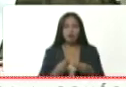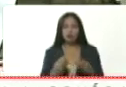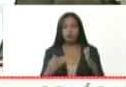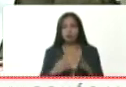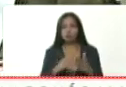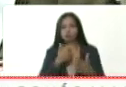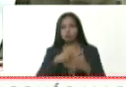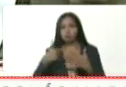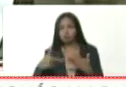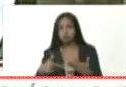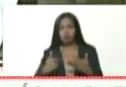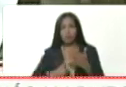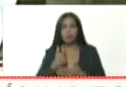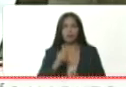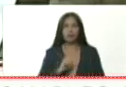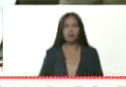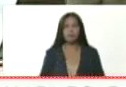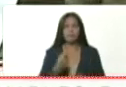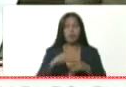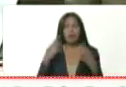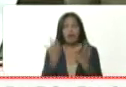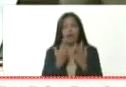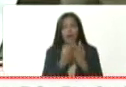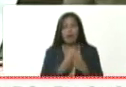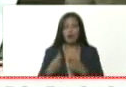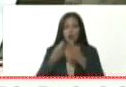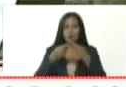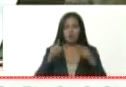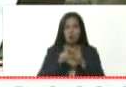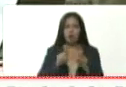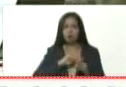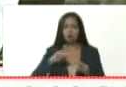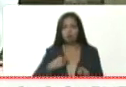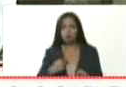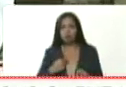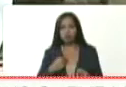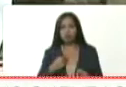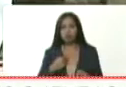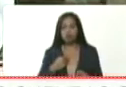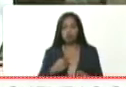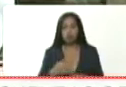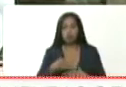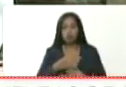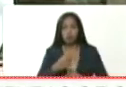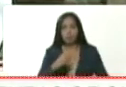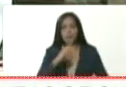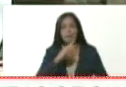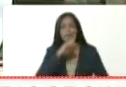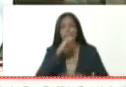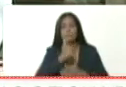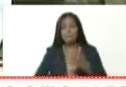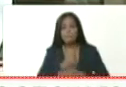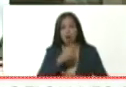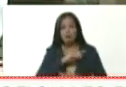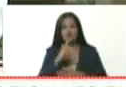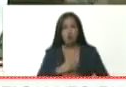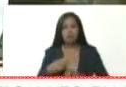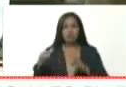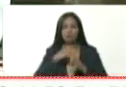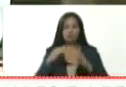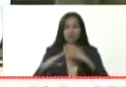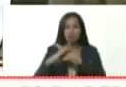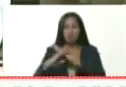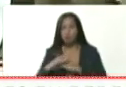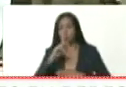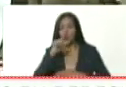cosas pero la guerra económica ahora ha intensificado con el bloqueo y las sanciones criminales de donald